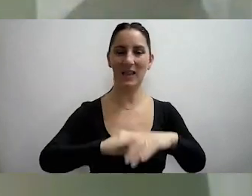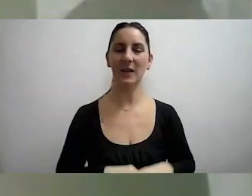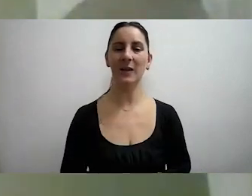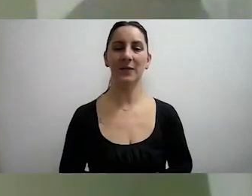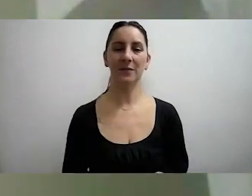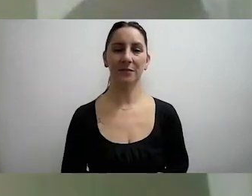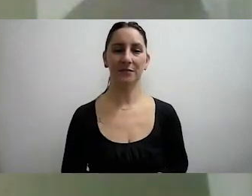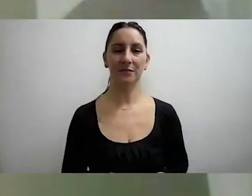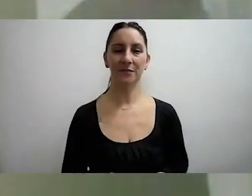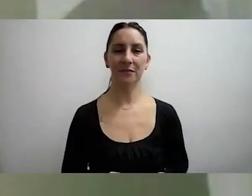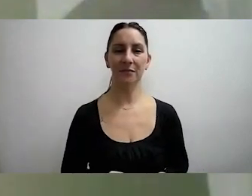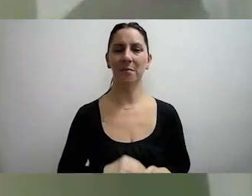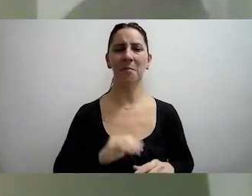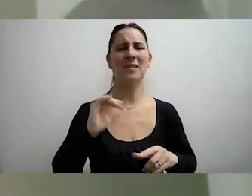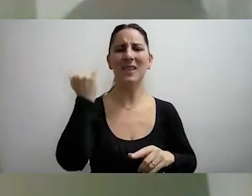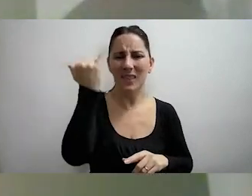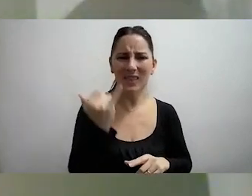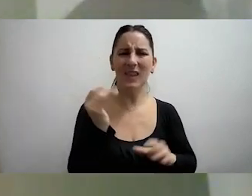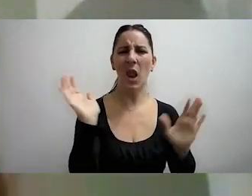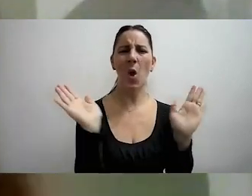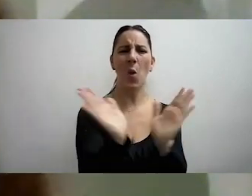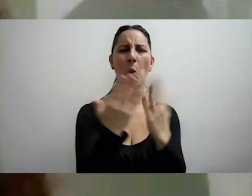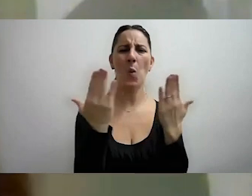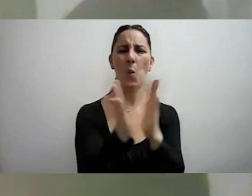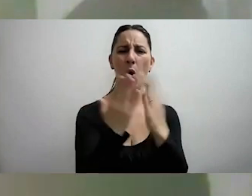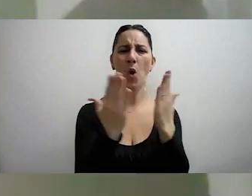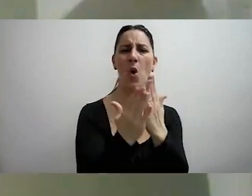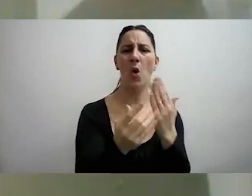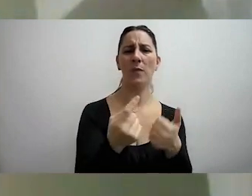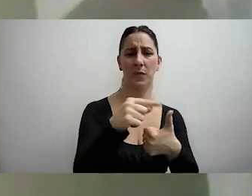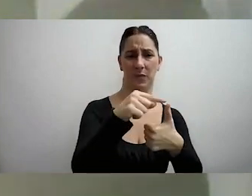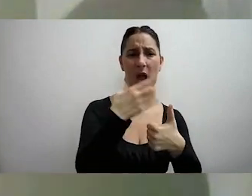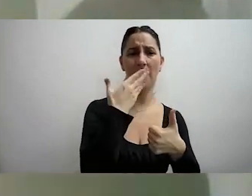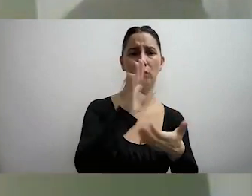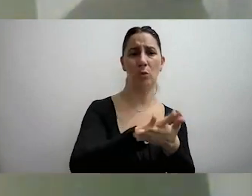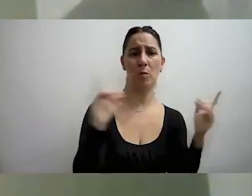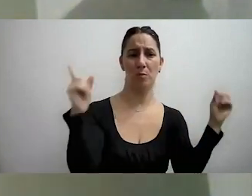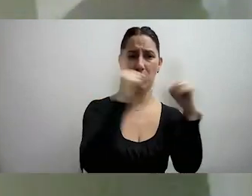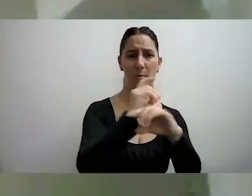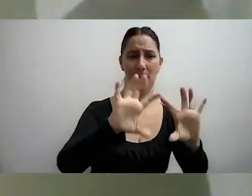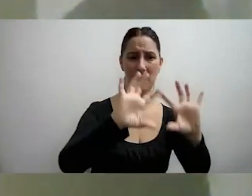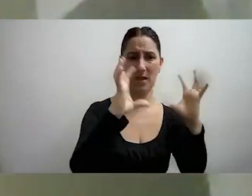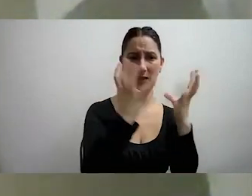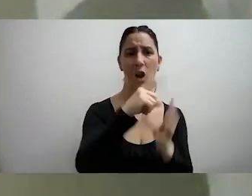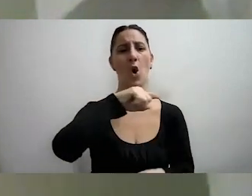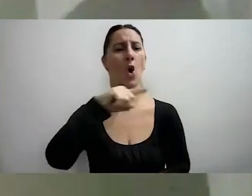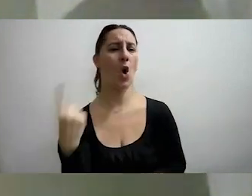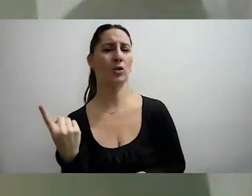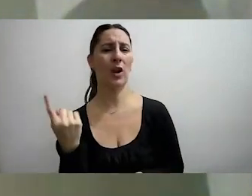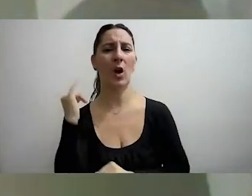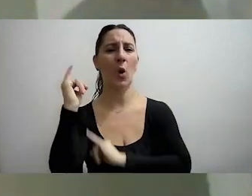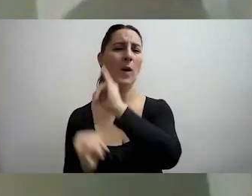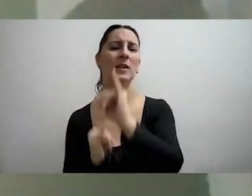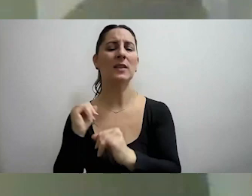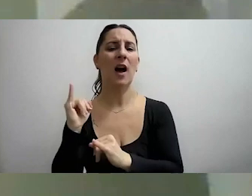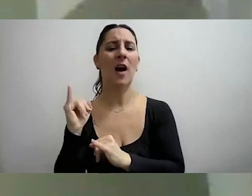hacen unos blogs, no sé si yo les entendí bien, pero una que habla justamente de las problemáticas ambientales, y Silvia también que comenta justamente lo mejor